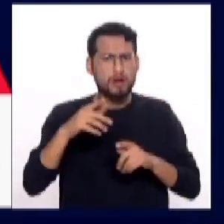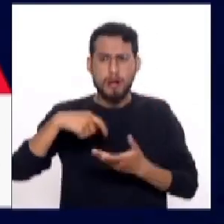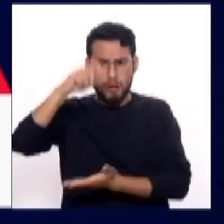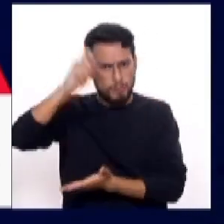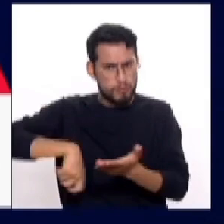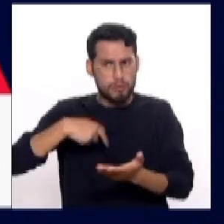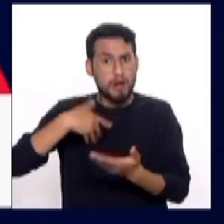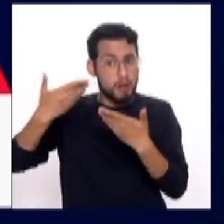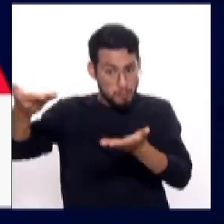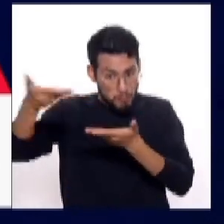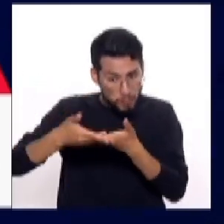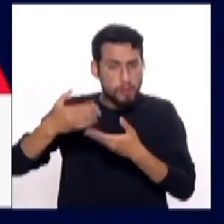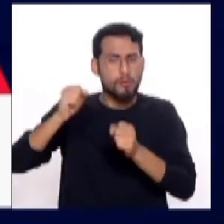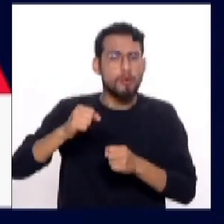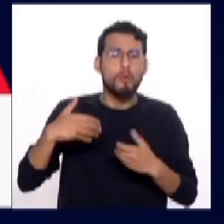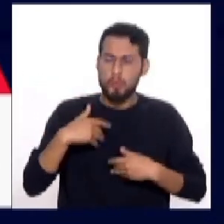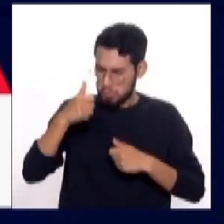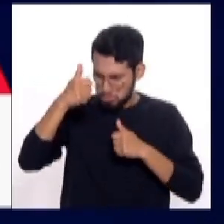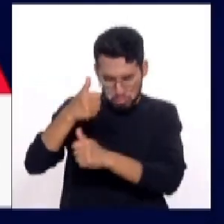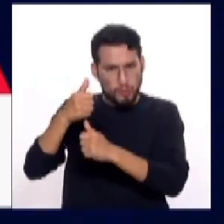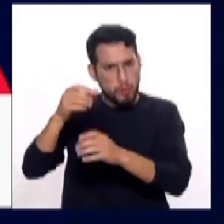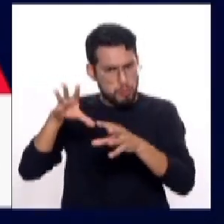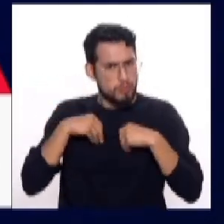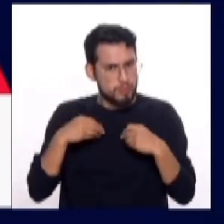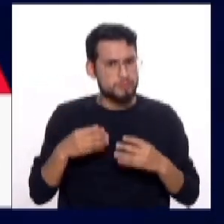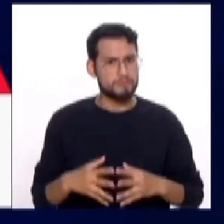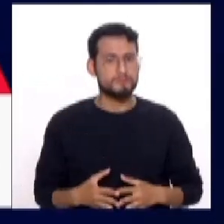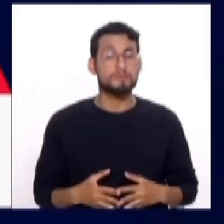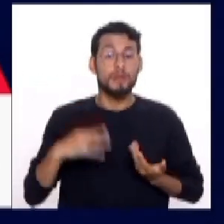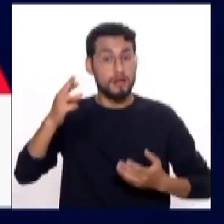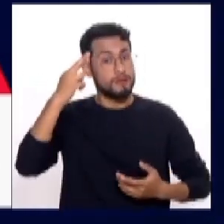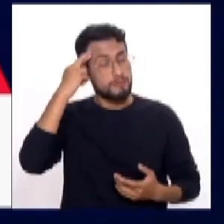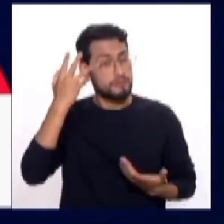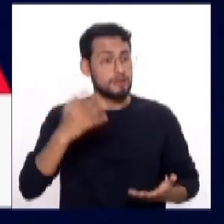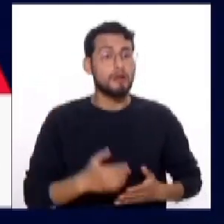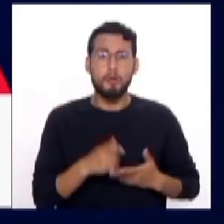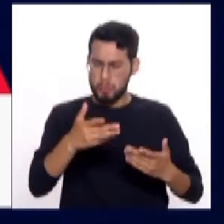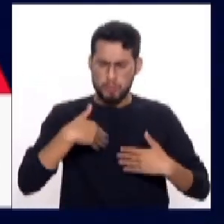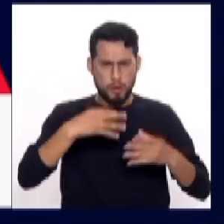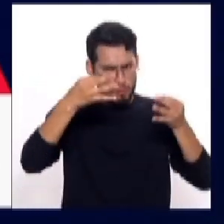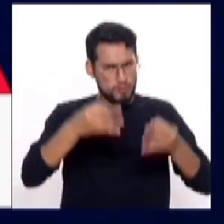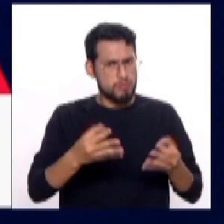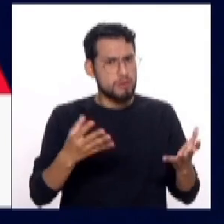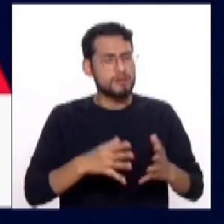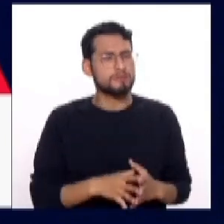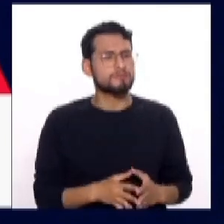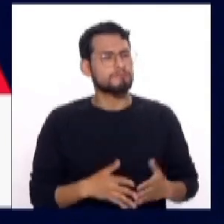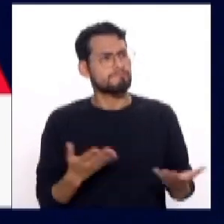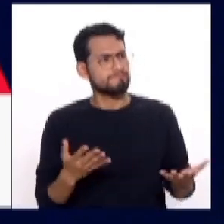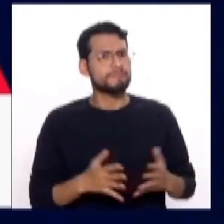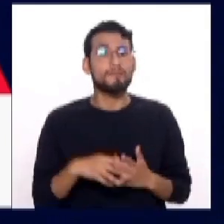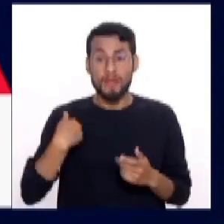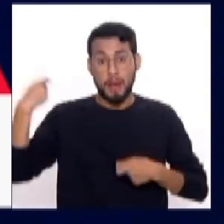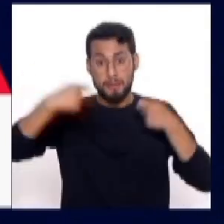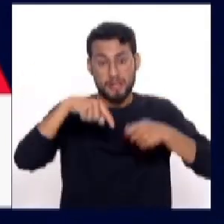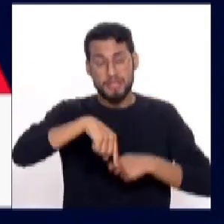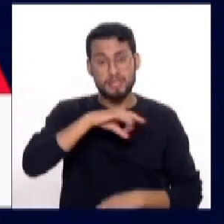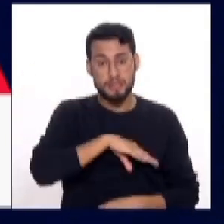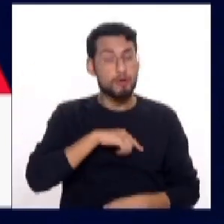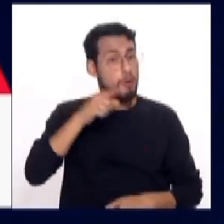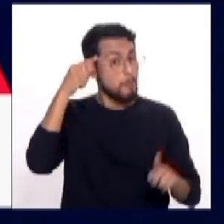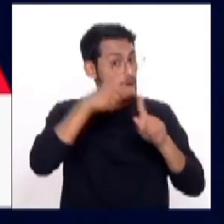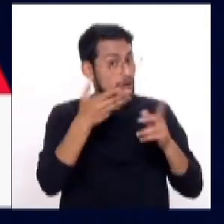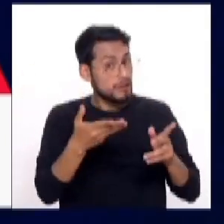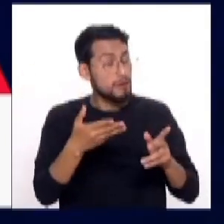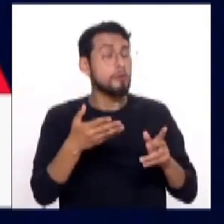a los que nos hemos voluntariamente sometido y por lo tanto pueden tener la certeza de que invertir en Chile Desde esa